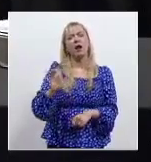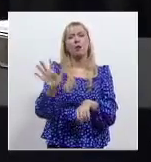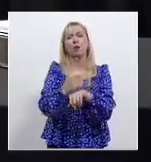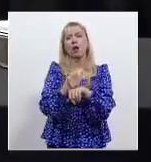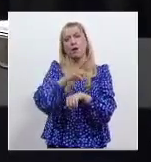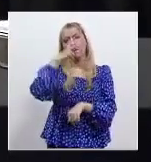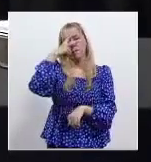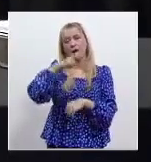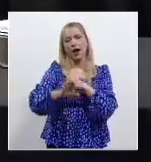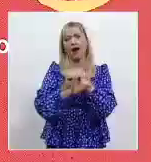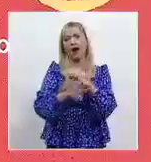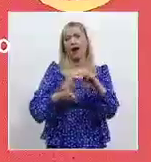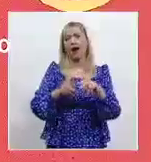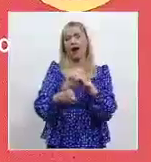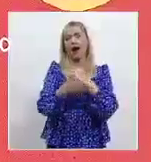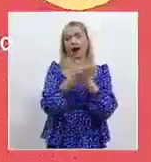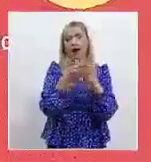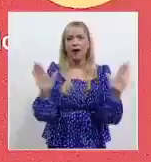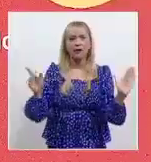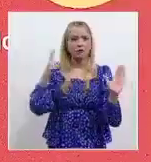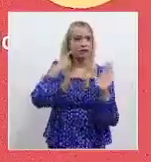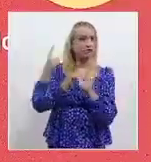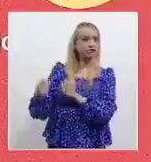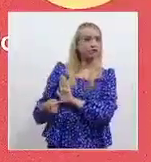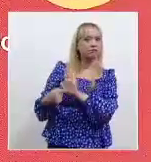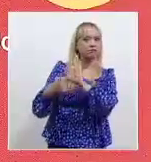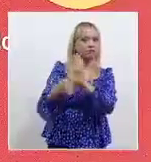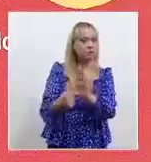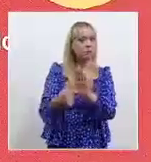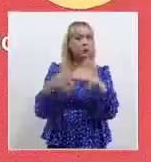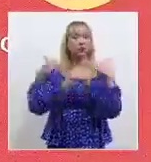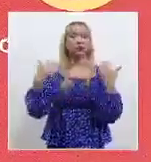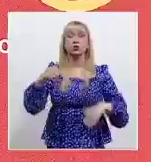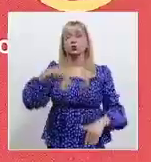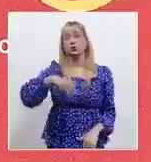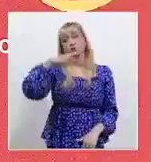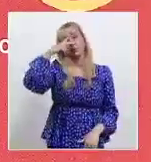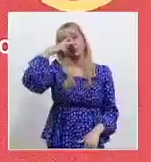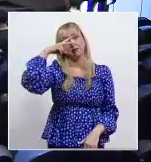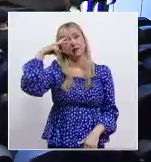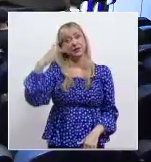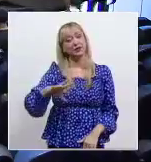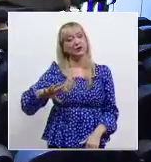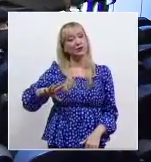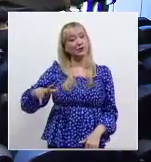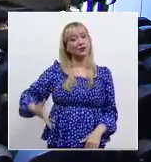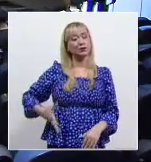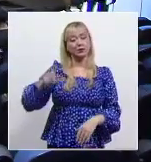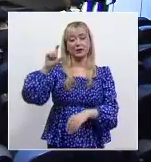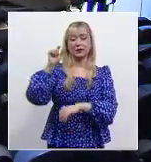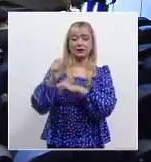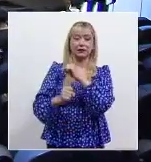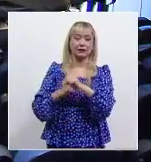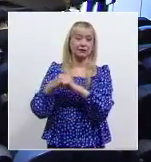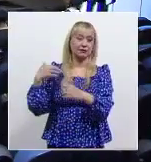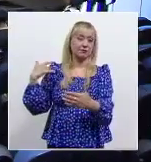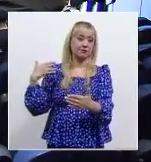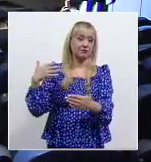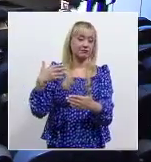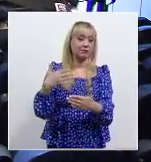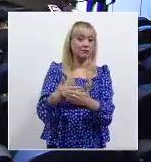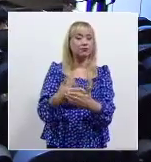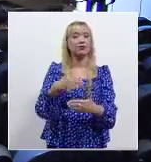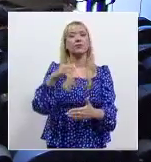mexicana, Reveladas. Esta será la edición más mexicana en casi 2 décadas de festival, pues de los 97 títulos que